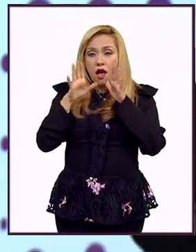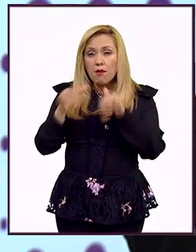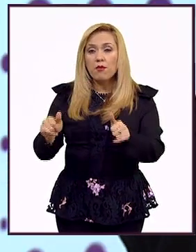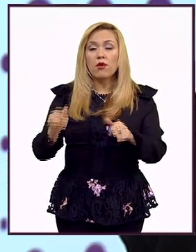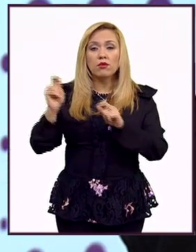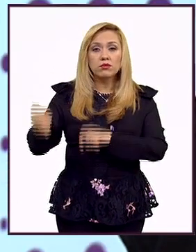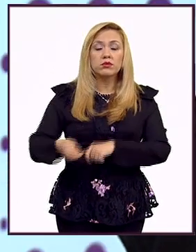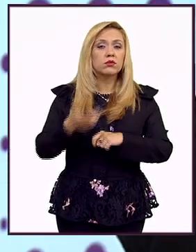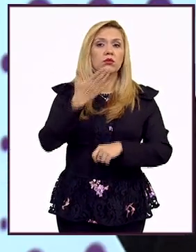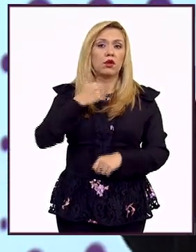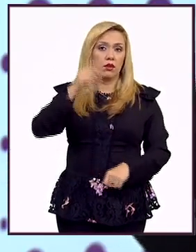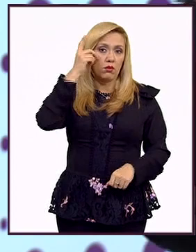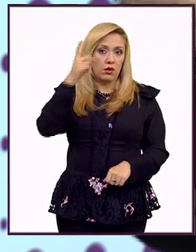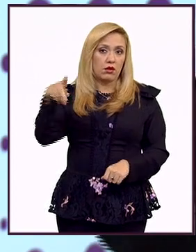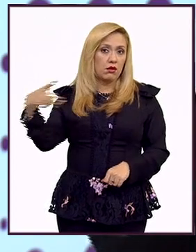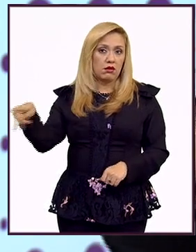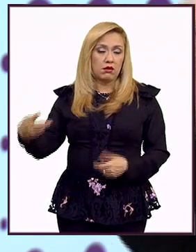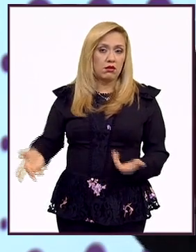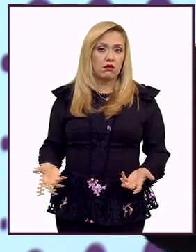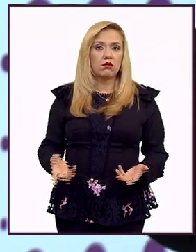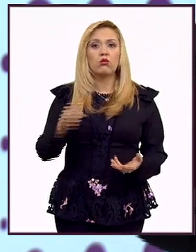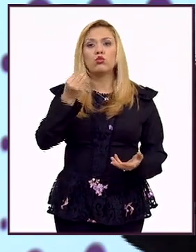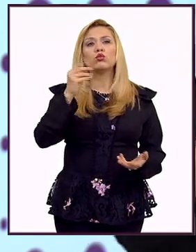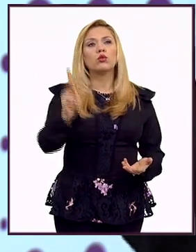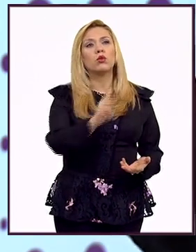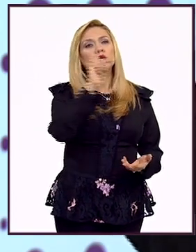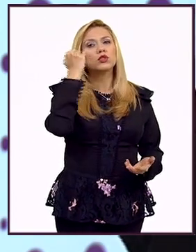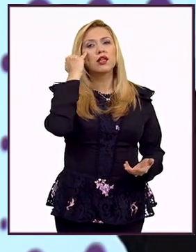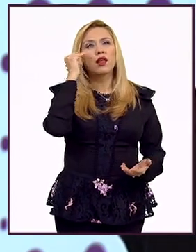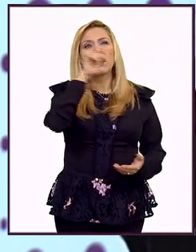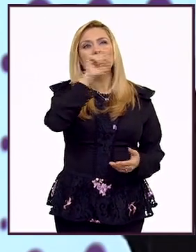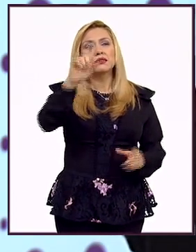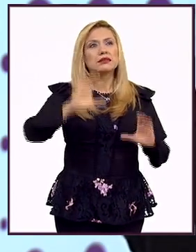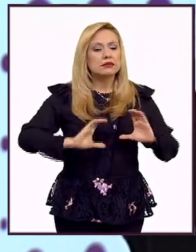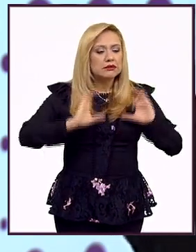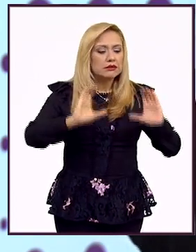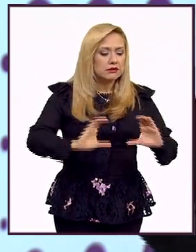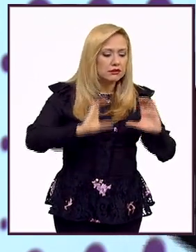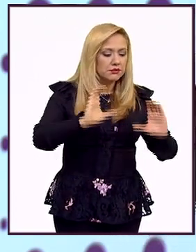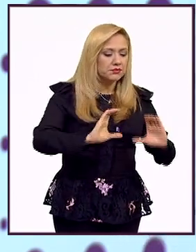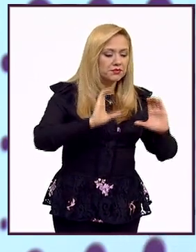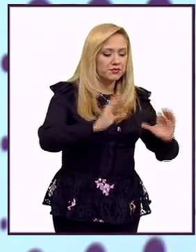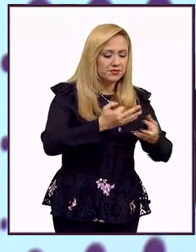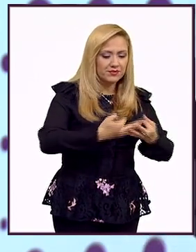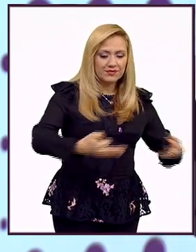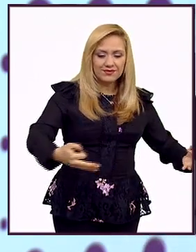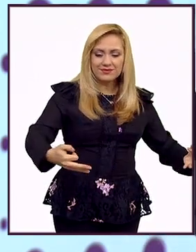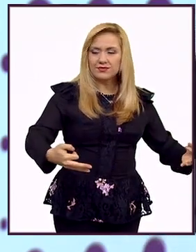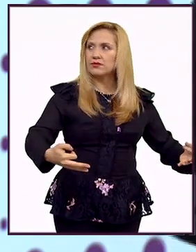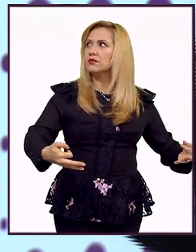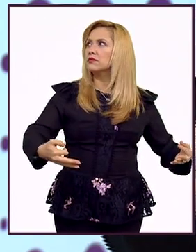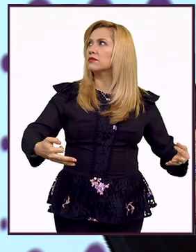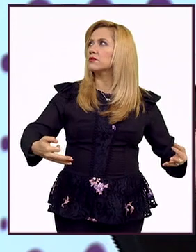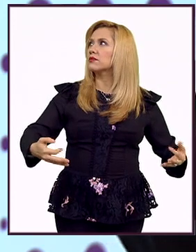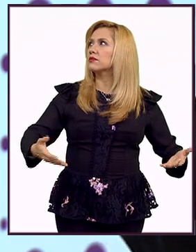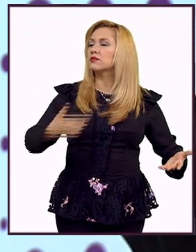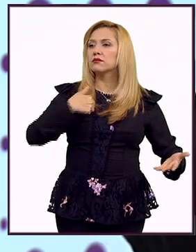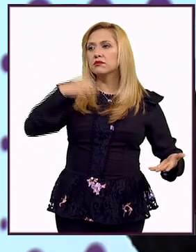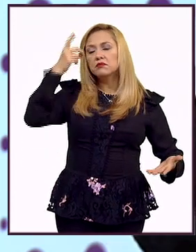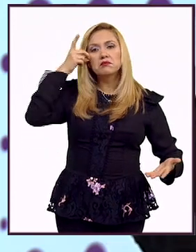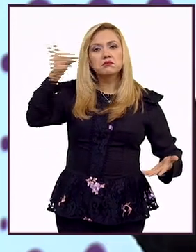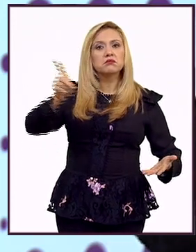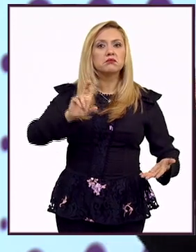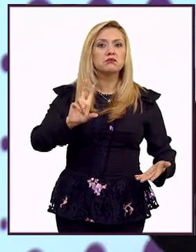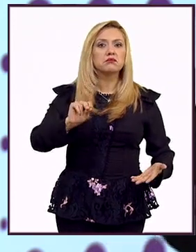tierra, no tienen la titularidad de la tierra. Muchos pueblos indígenas que han cuidado la tierra por muchos años son posesionarios, pero no tienen la